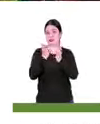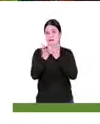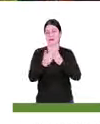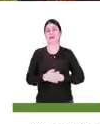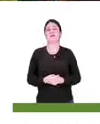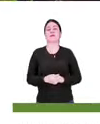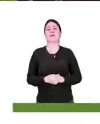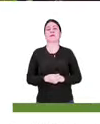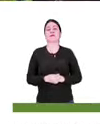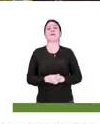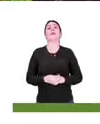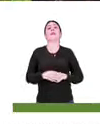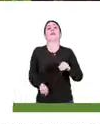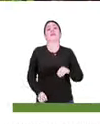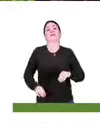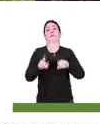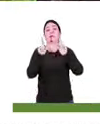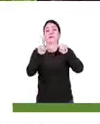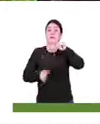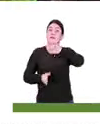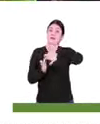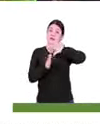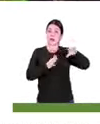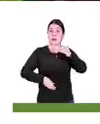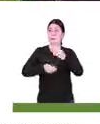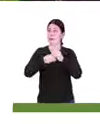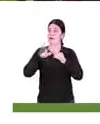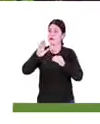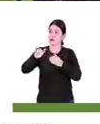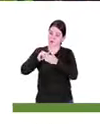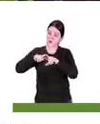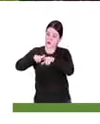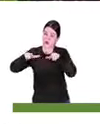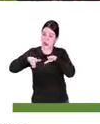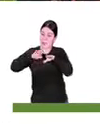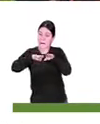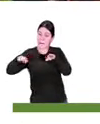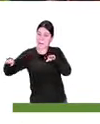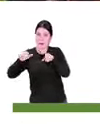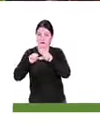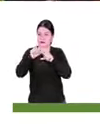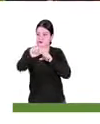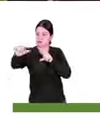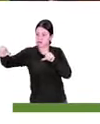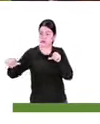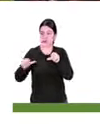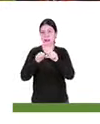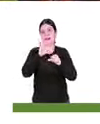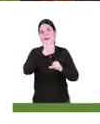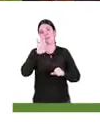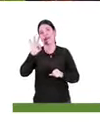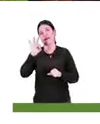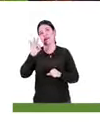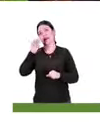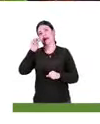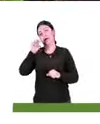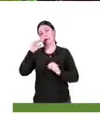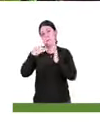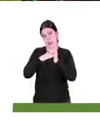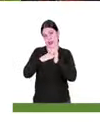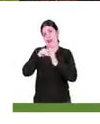Asimismo, se está construyendo un patio de 33.000 metros cuadrados, donde Blanca estaba mencionando que